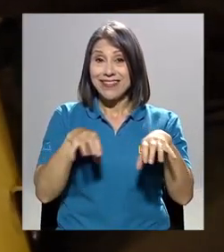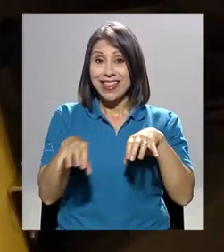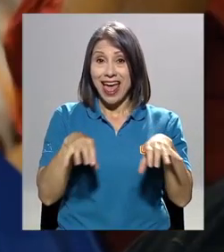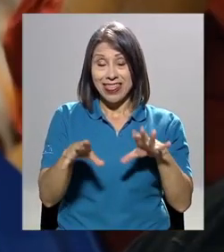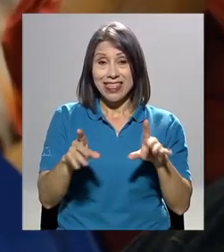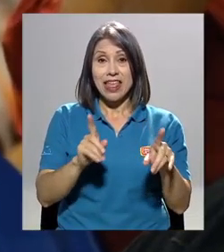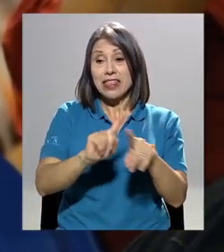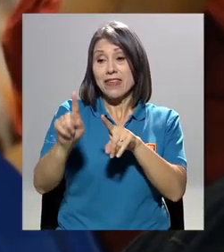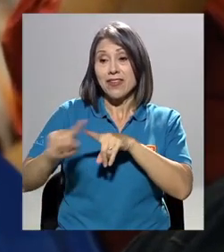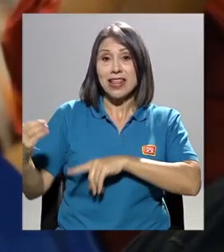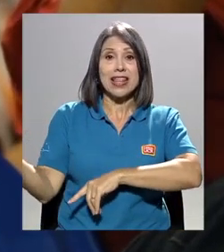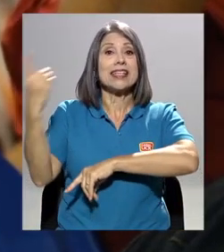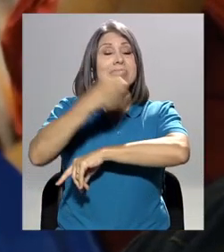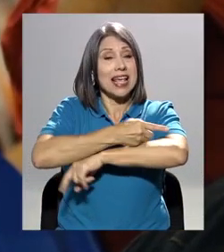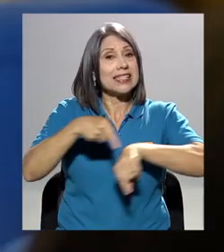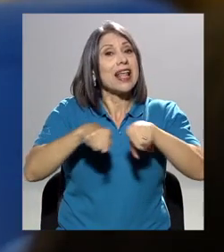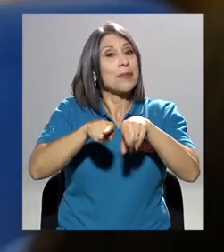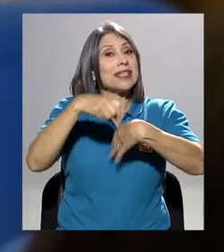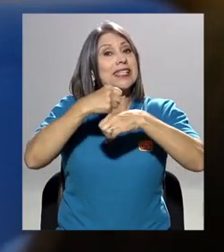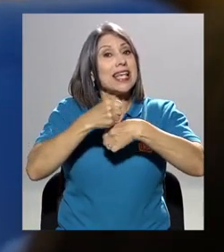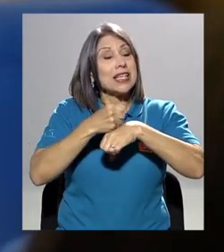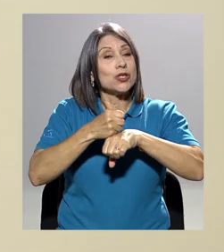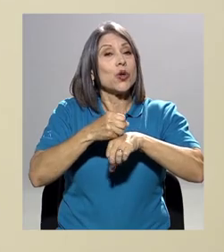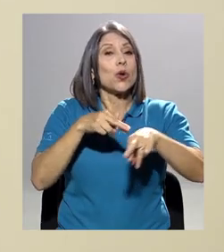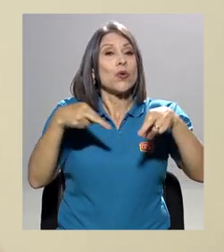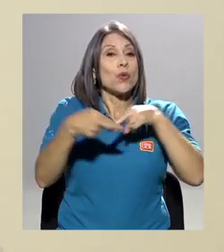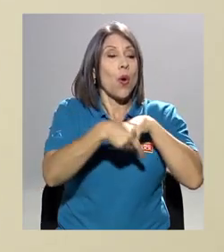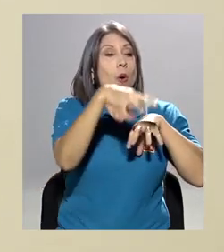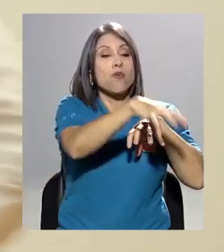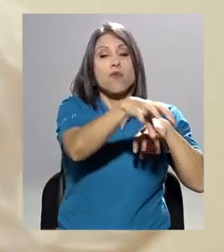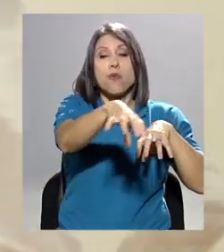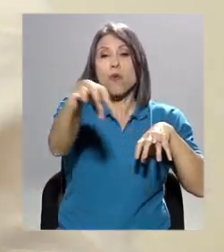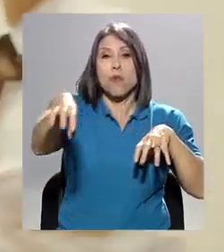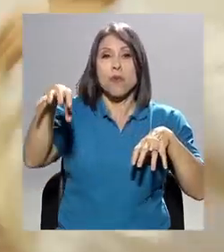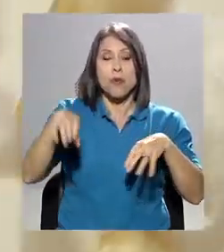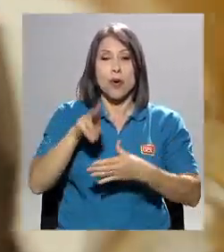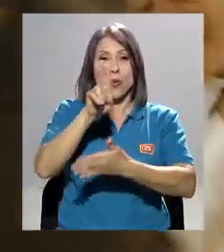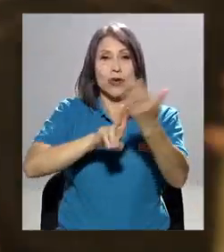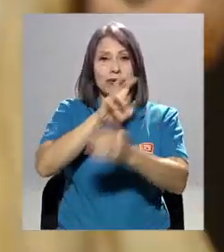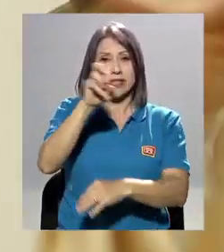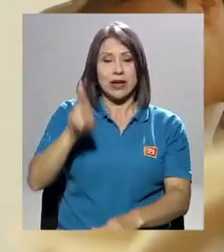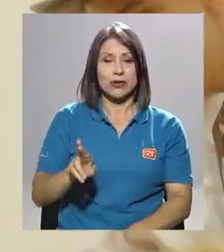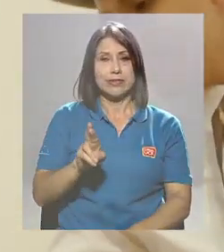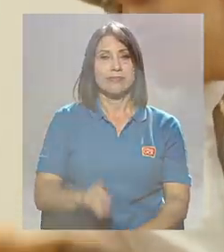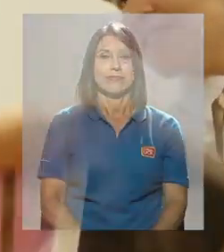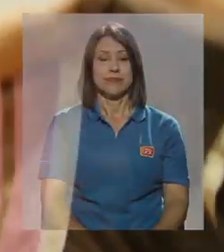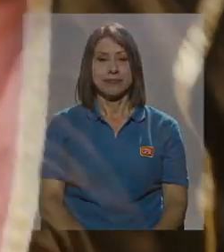replicó por varios días en las diferentes sedes y recintos de la Universidad de Costa Rica.